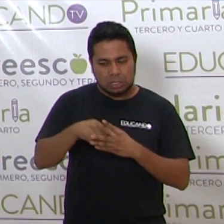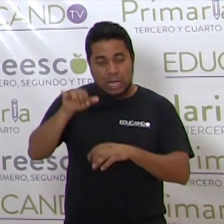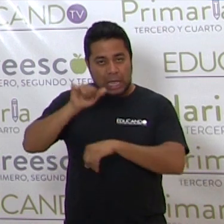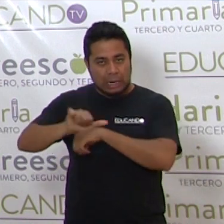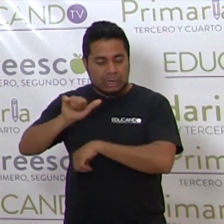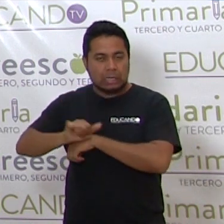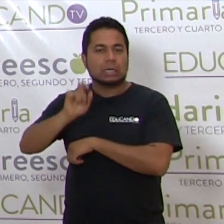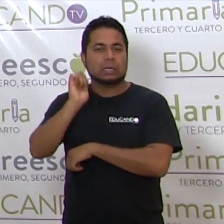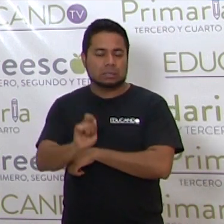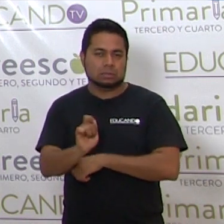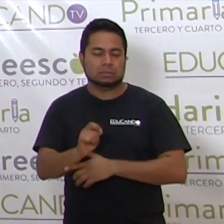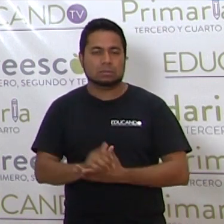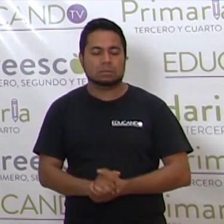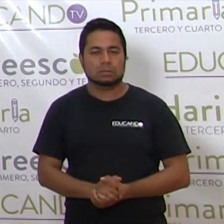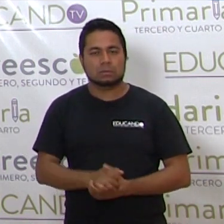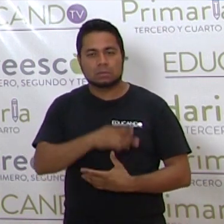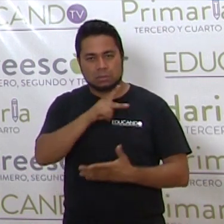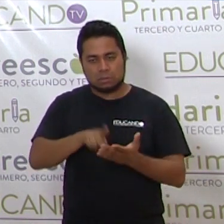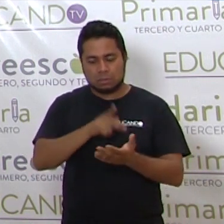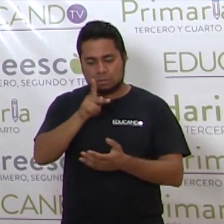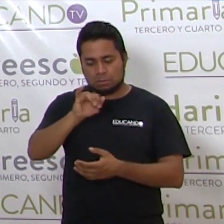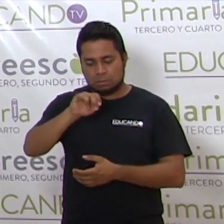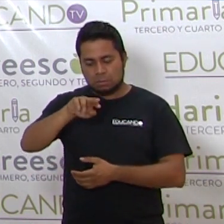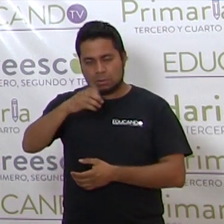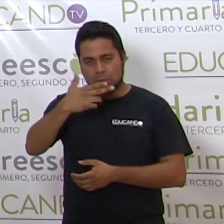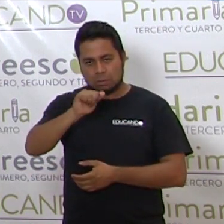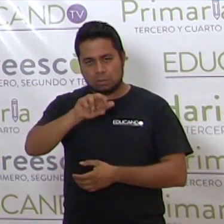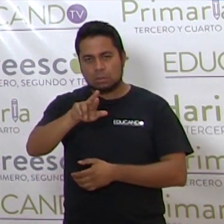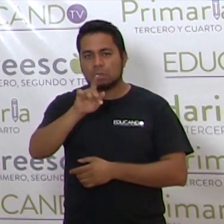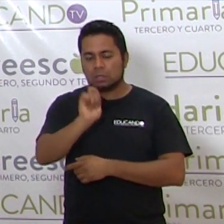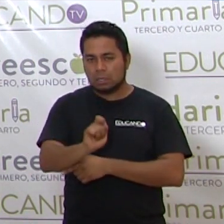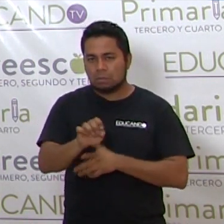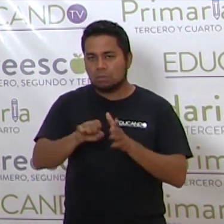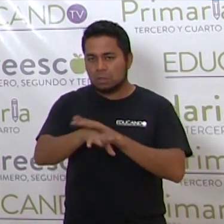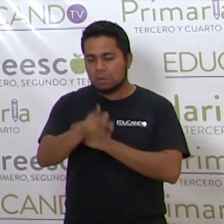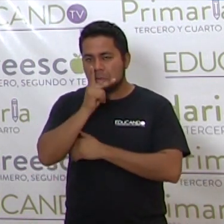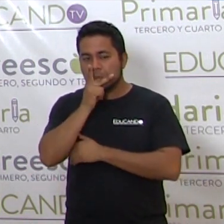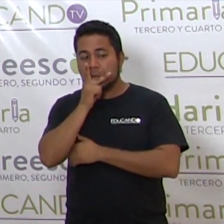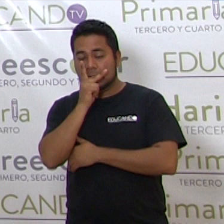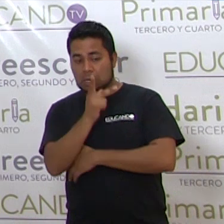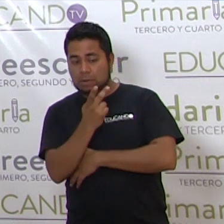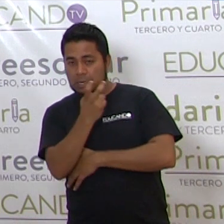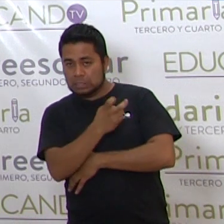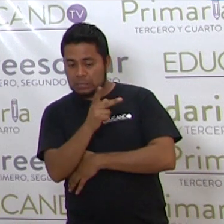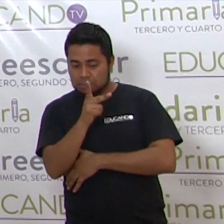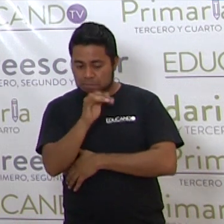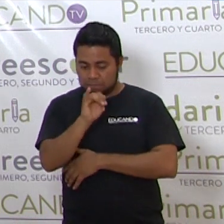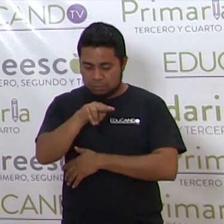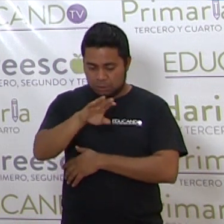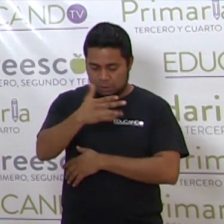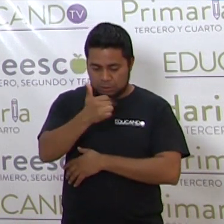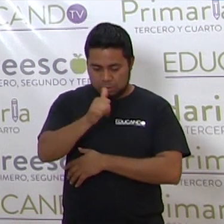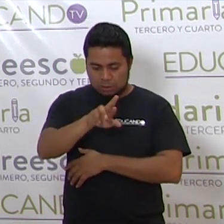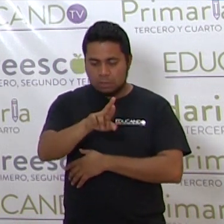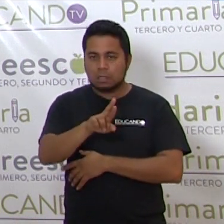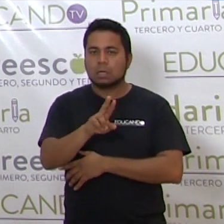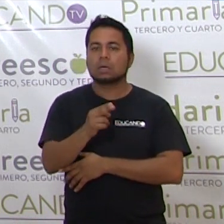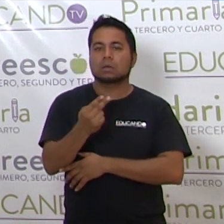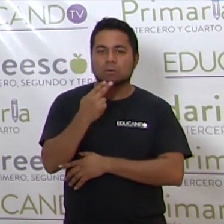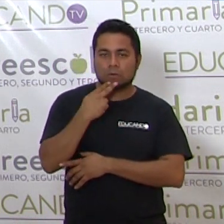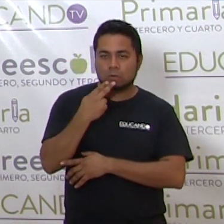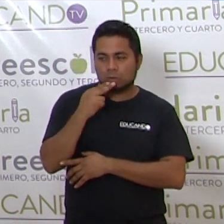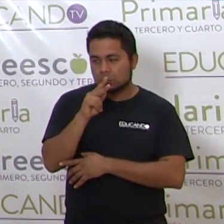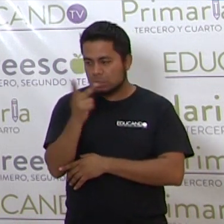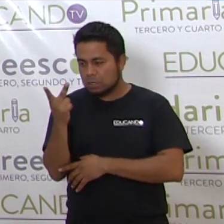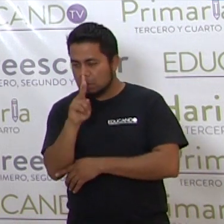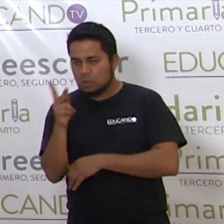argentina se dice otra vez pinchar o sea este vocablo o palabra pinchar se usa en los